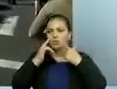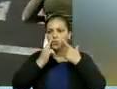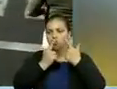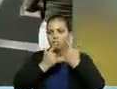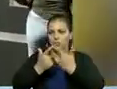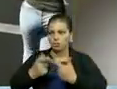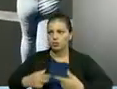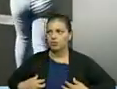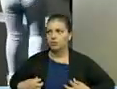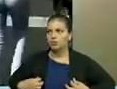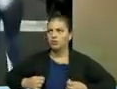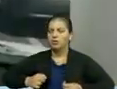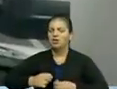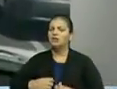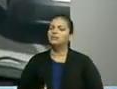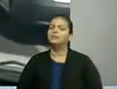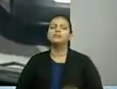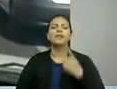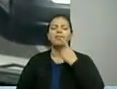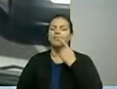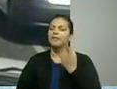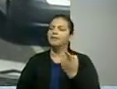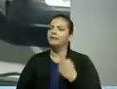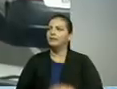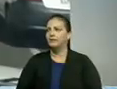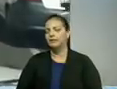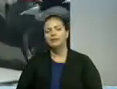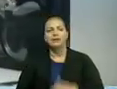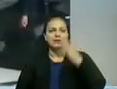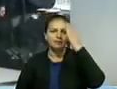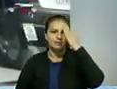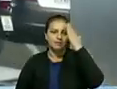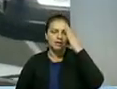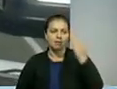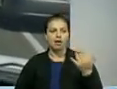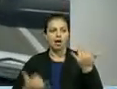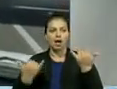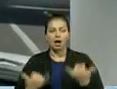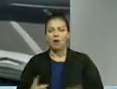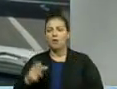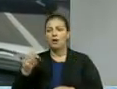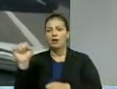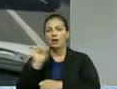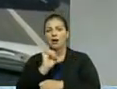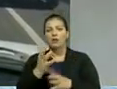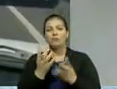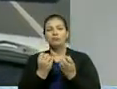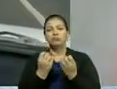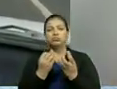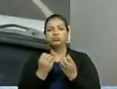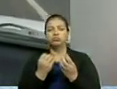el... estamos en una hora punta, ¿no? Y que se requiere el flujo de vehiculares alto. Entonces se